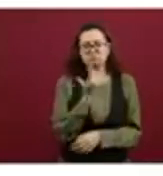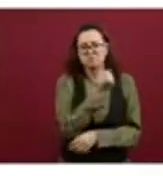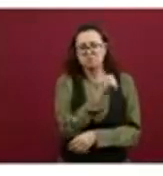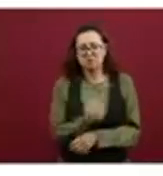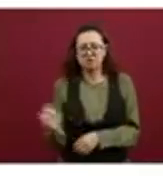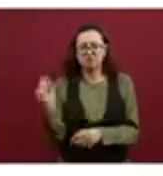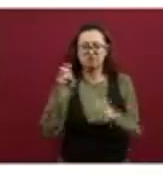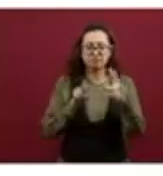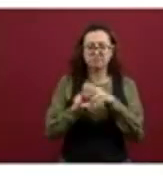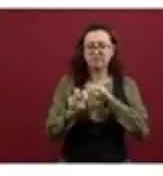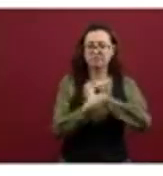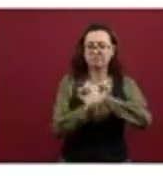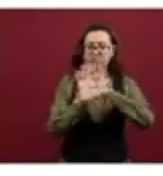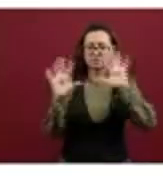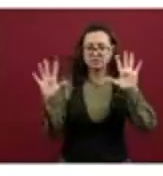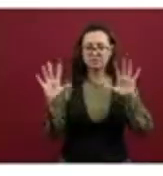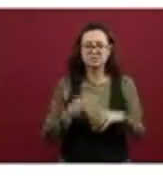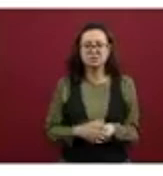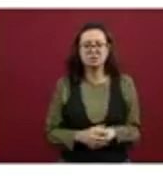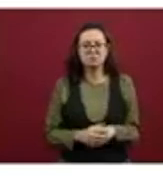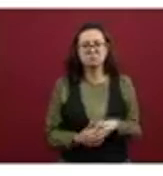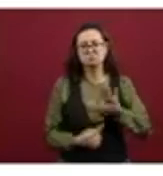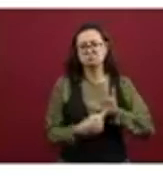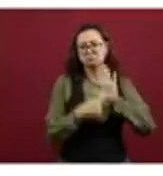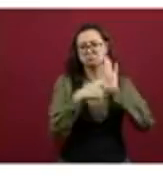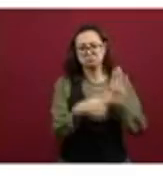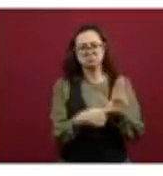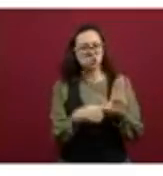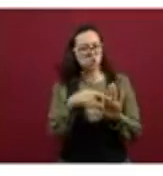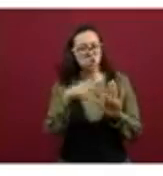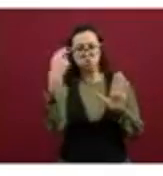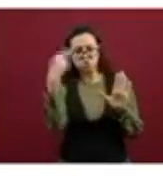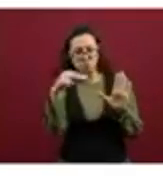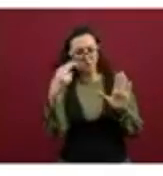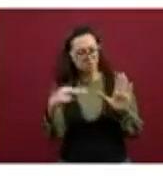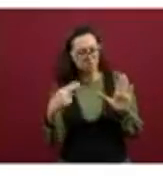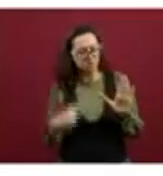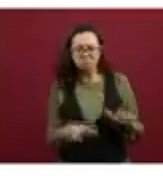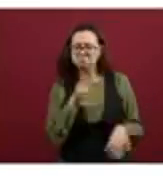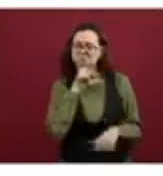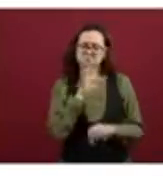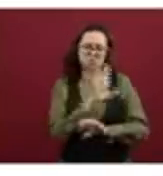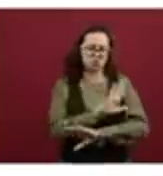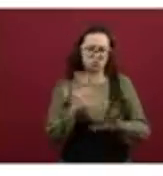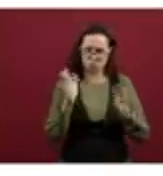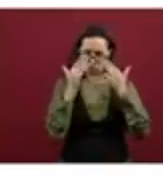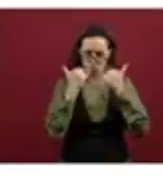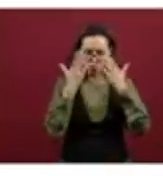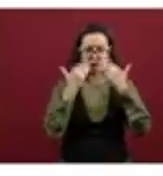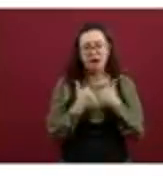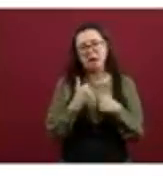no estamos colocando nombres, no lo hacemos por secreto fiscal, pero aquí podemos darnos una idea